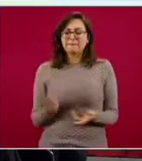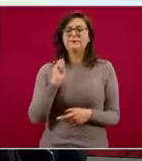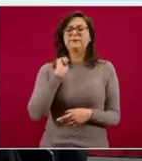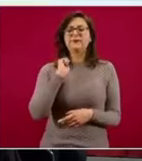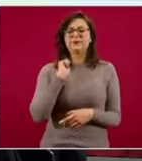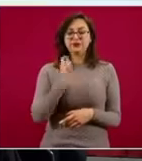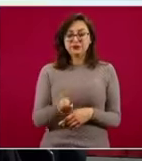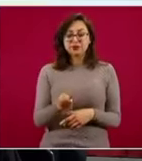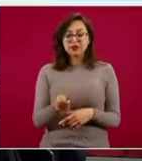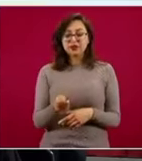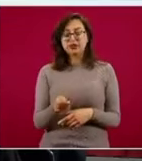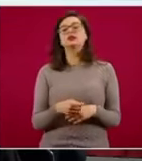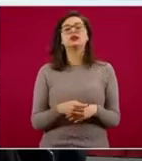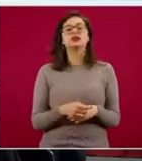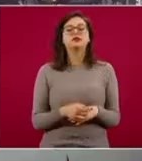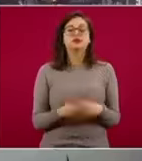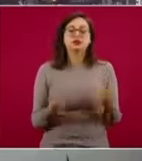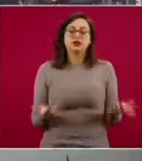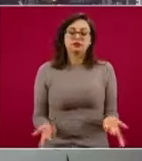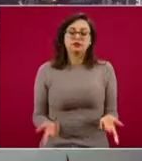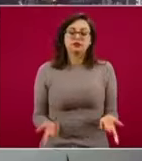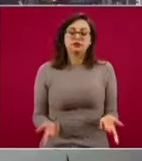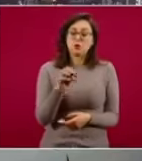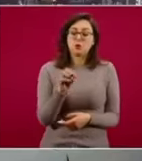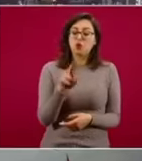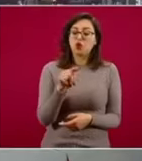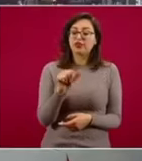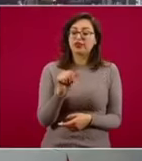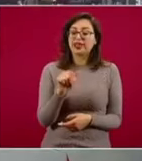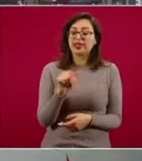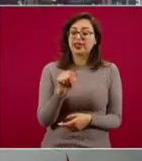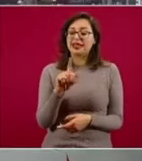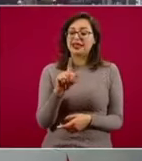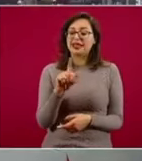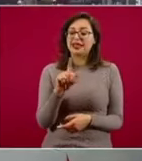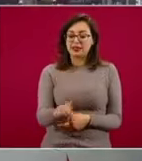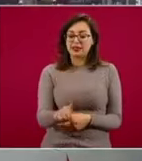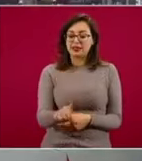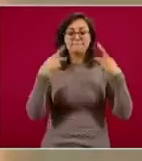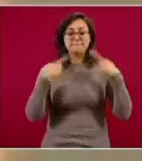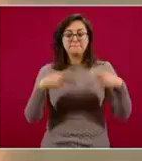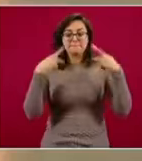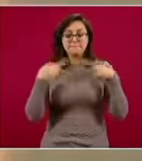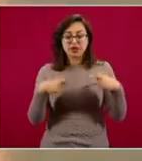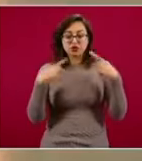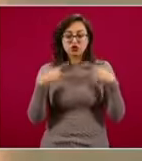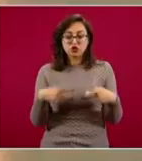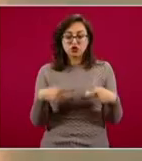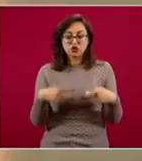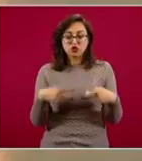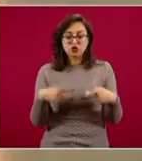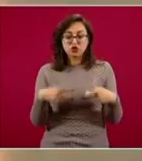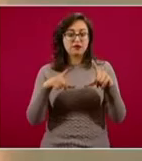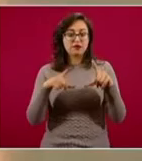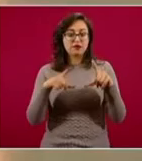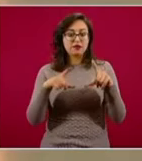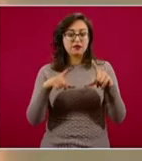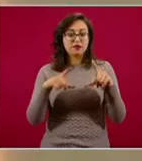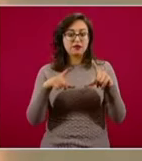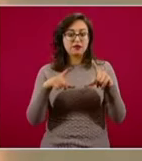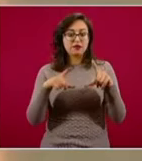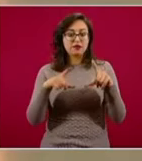casos, el número de personas que muy desafortunadamente pierden la vida, divididas por la población que